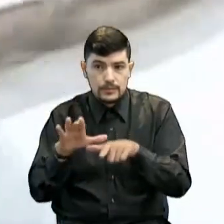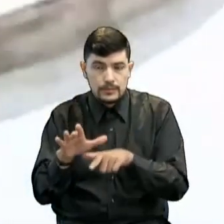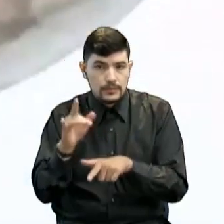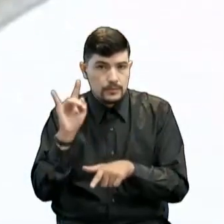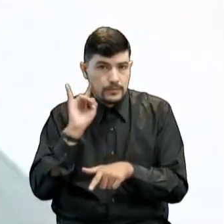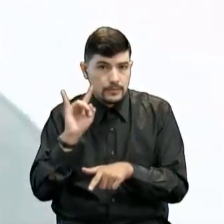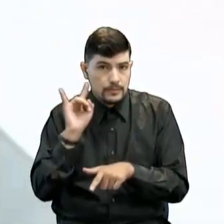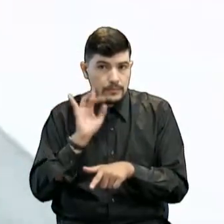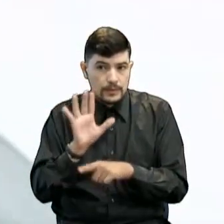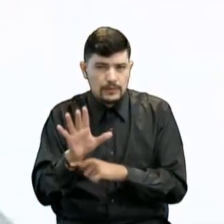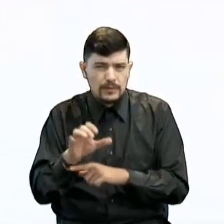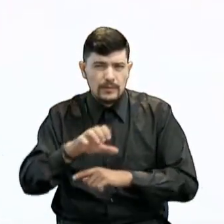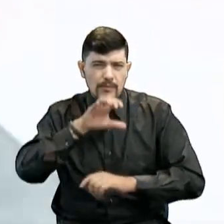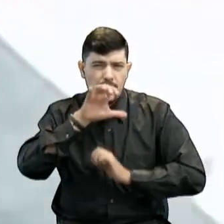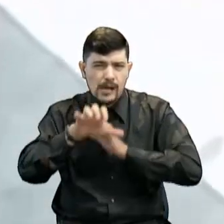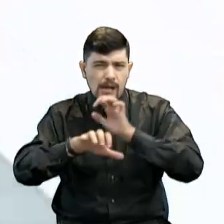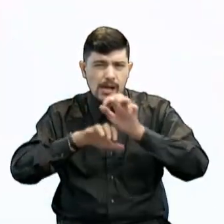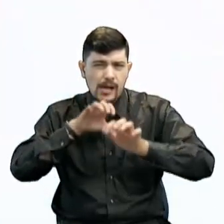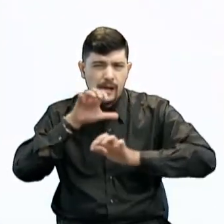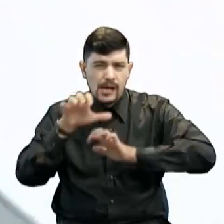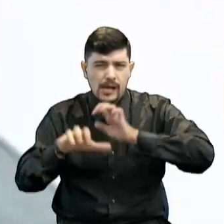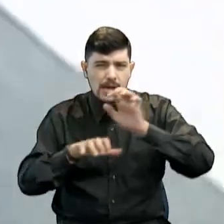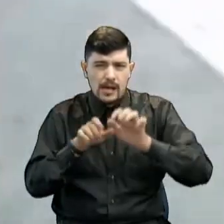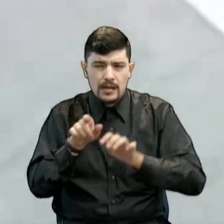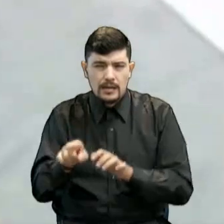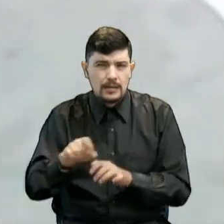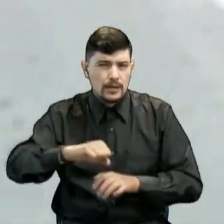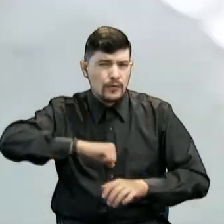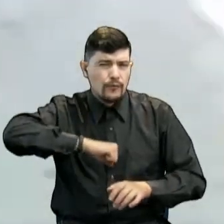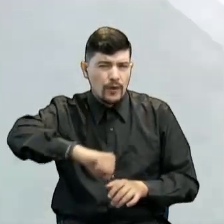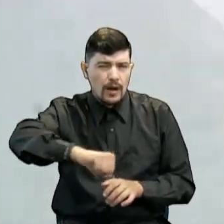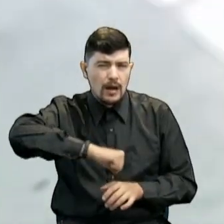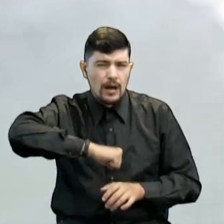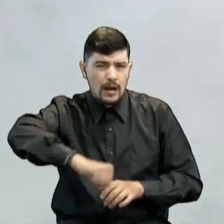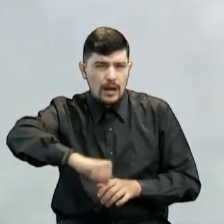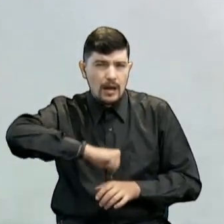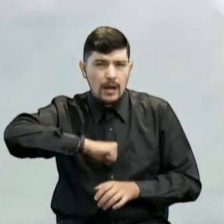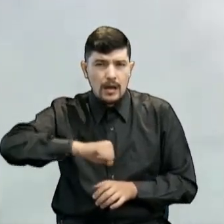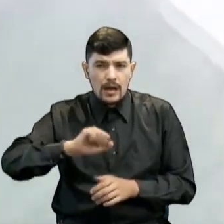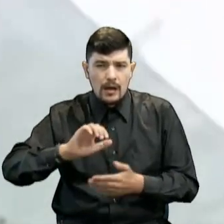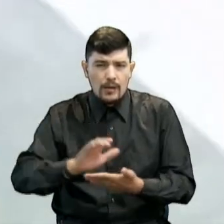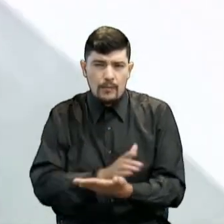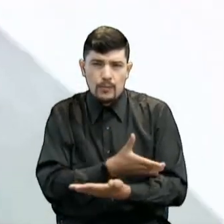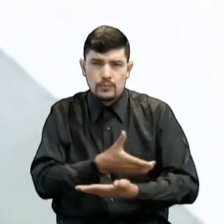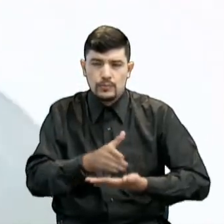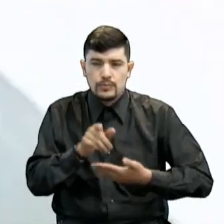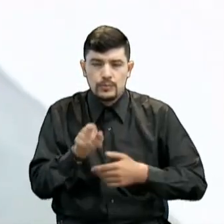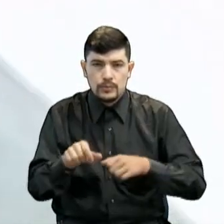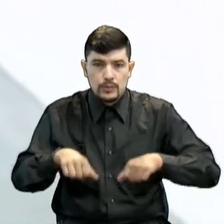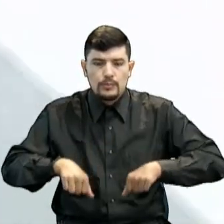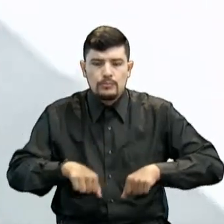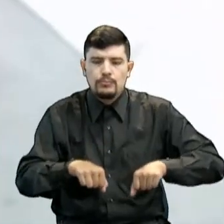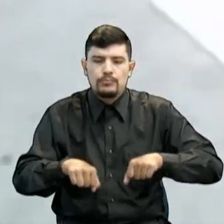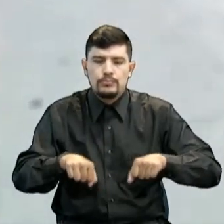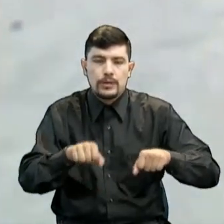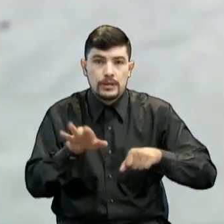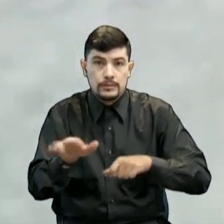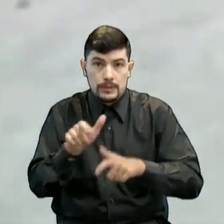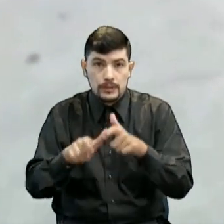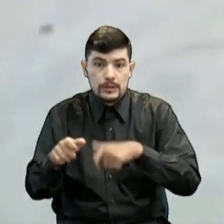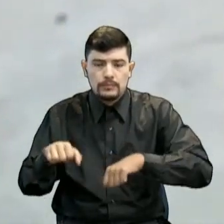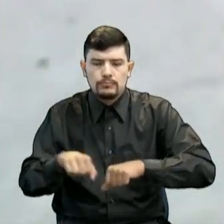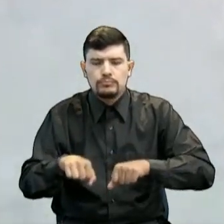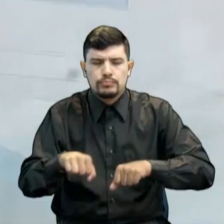video, donde evidenciamos el altísimo volumen de los carros distribuidores de los